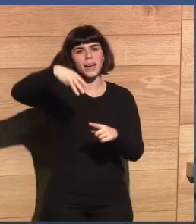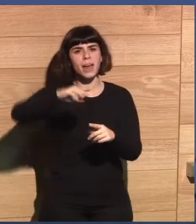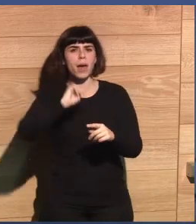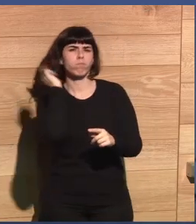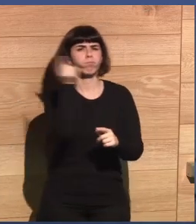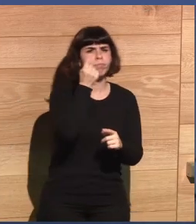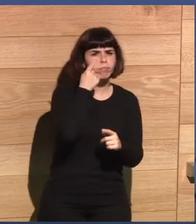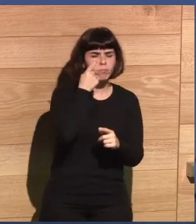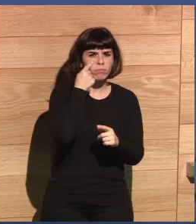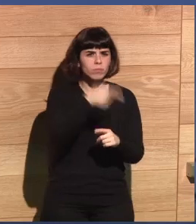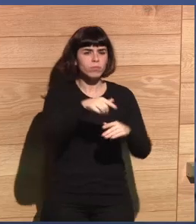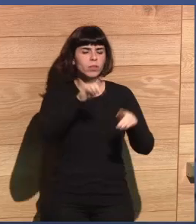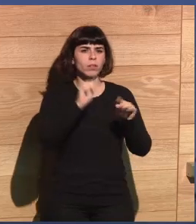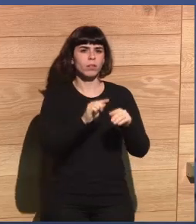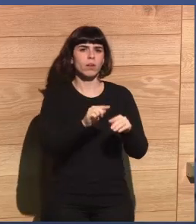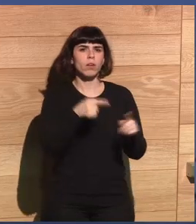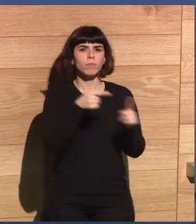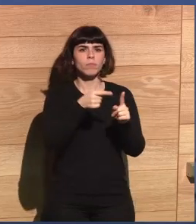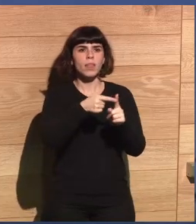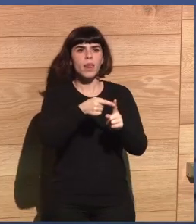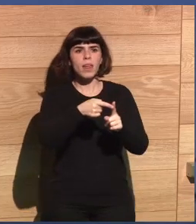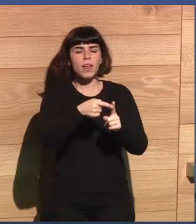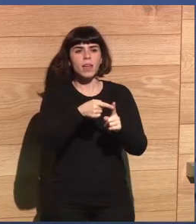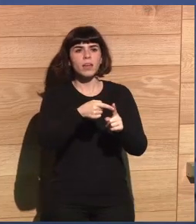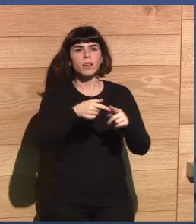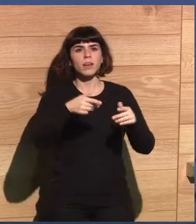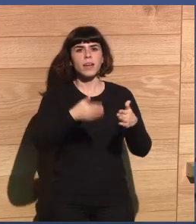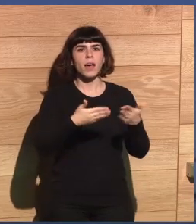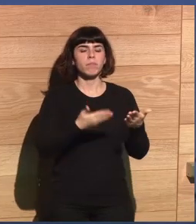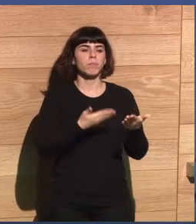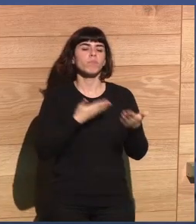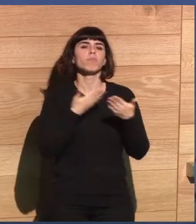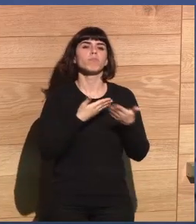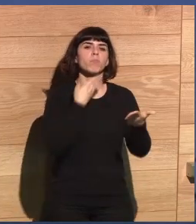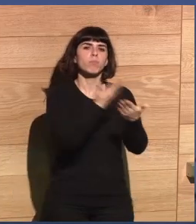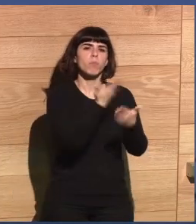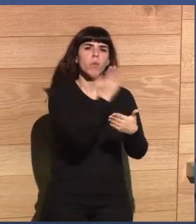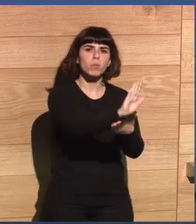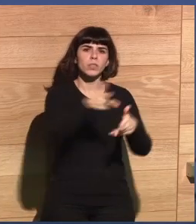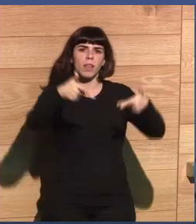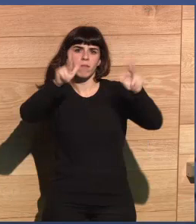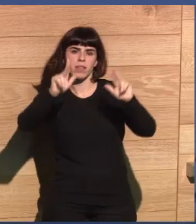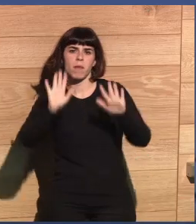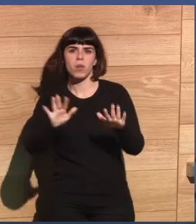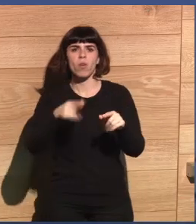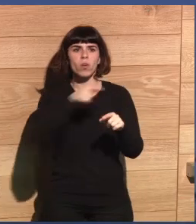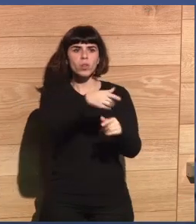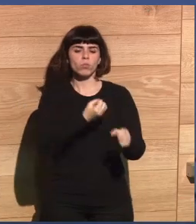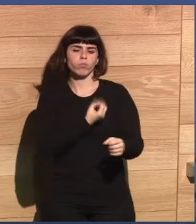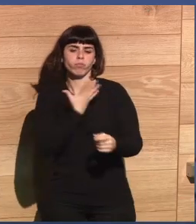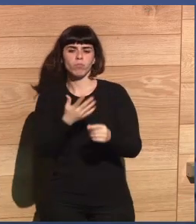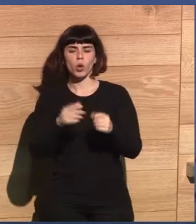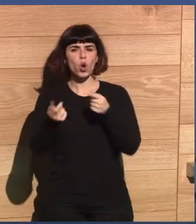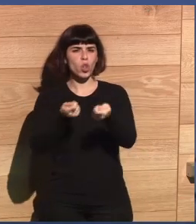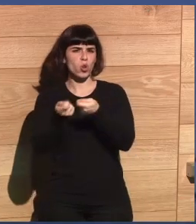Pedrosa ofreció a Mariana la libertad a cambio de que delatara al resto de los liberales, pero no contaba con su espíritu indomable. A pesar de encerrarla